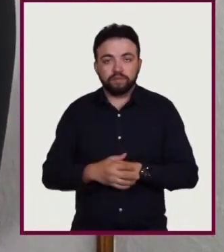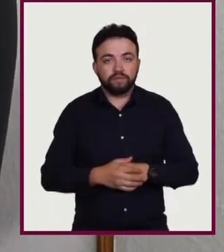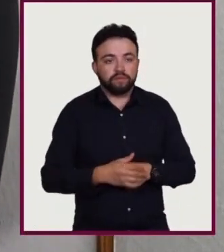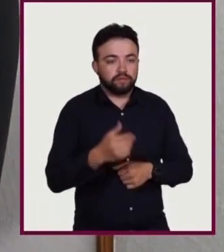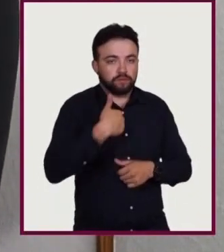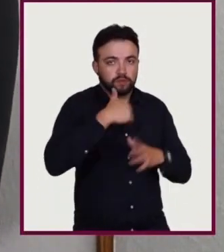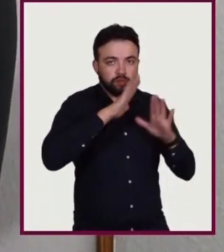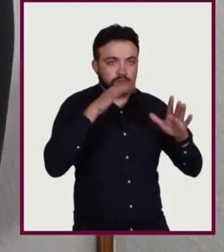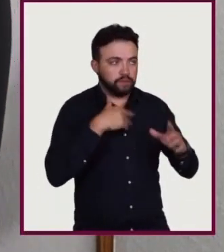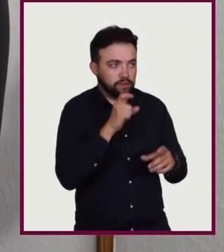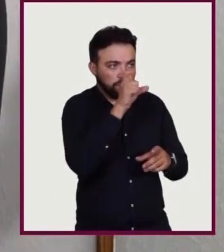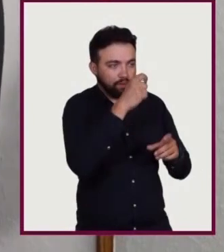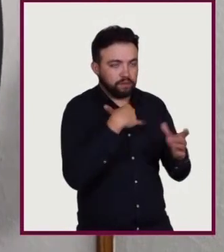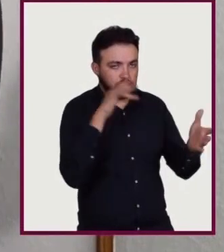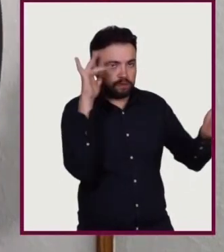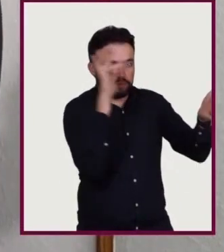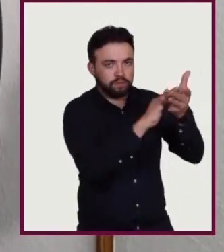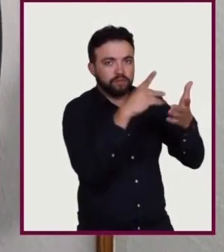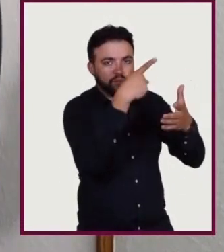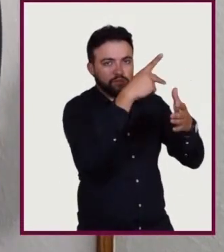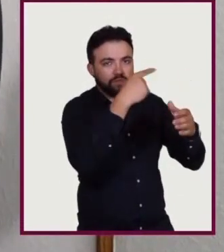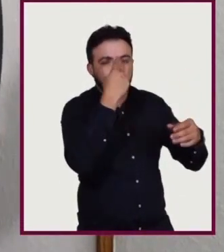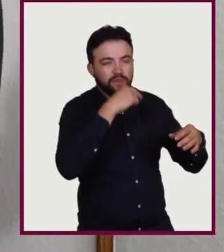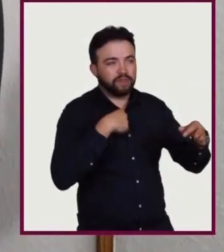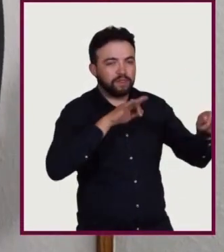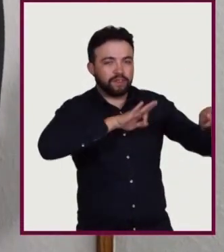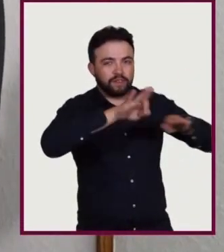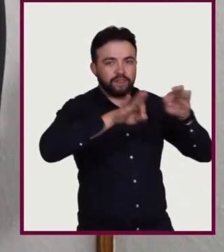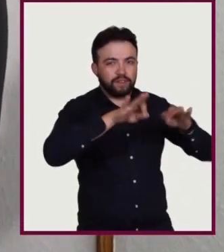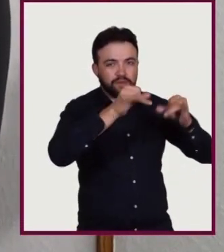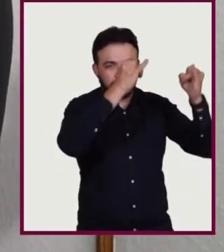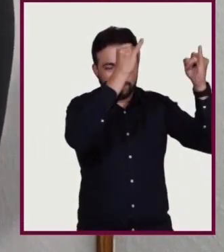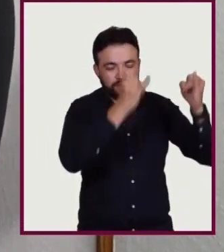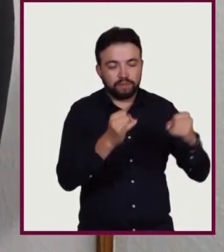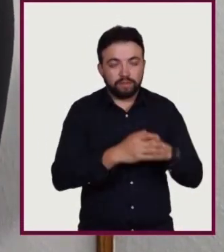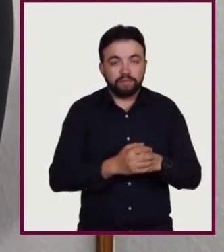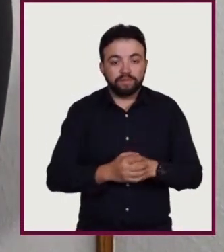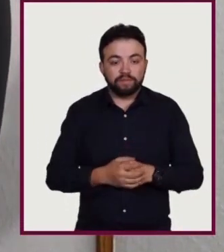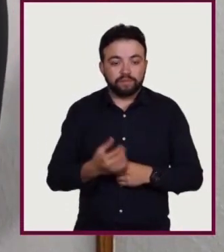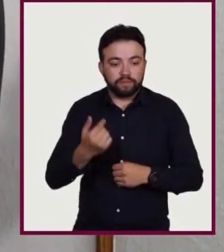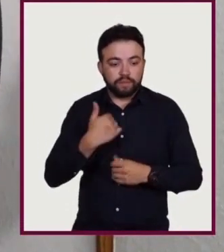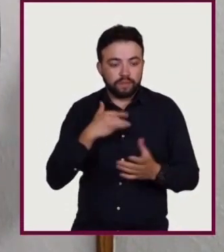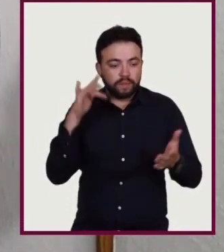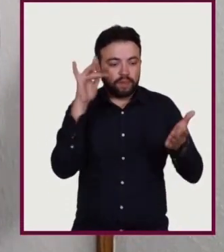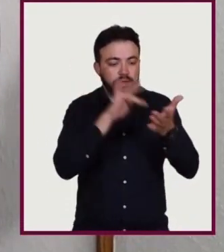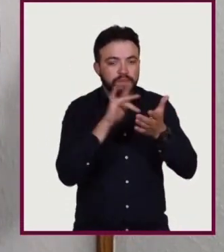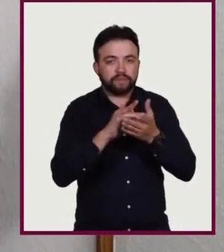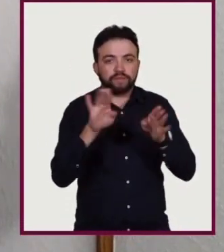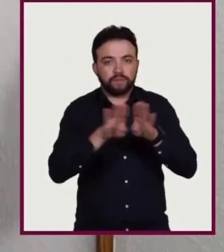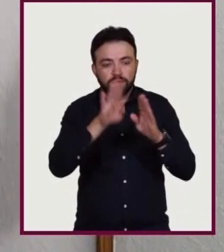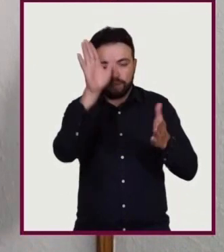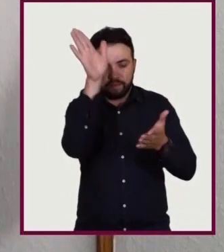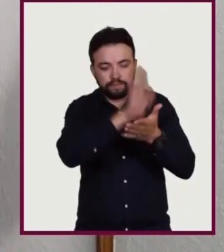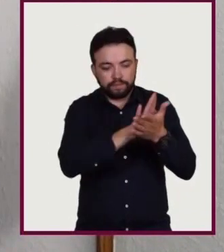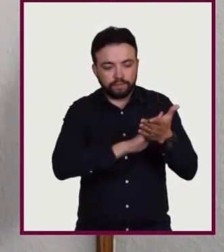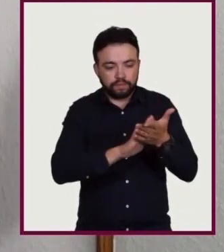un procesador de imágenes y lo que voy a hacer es empezar a borrar